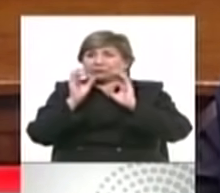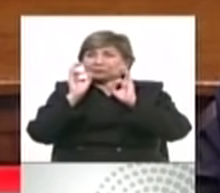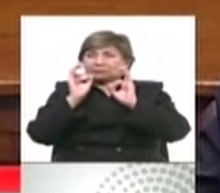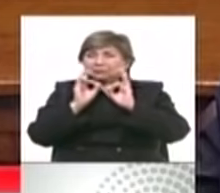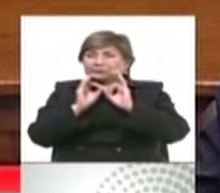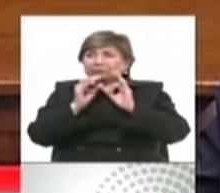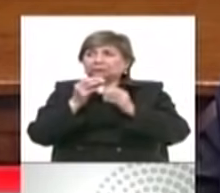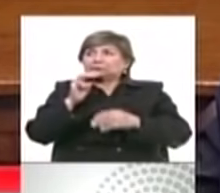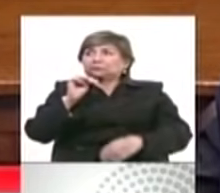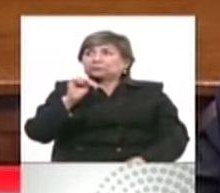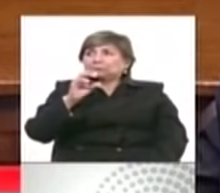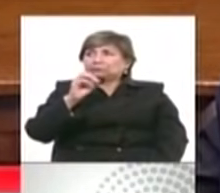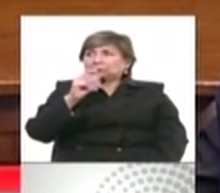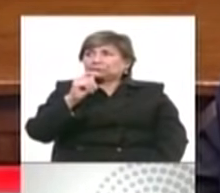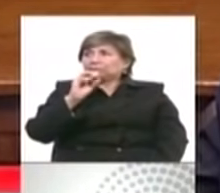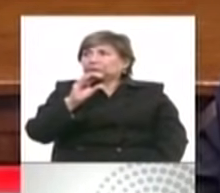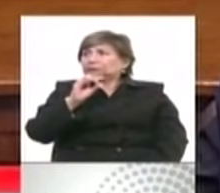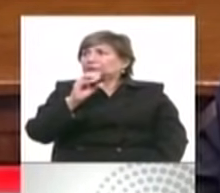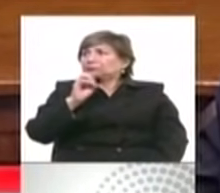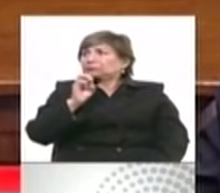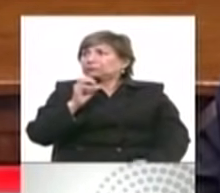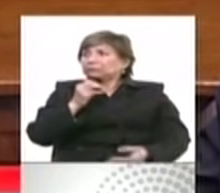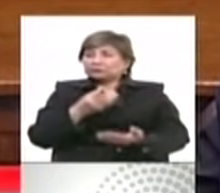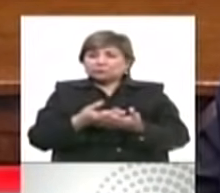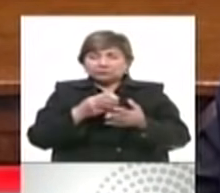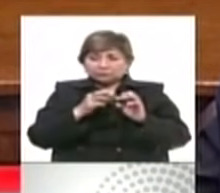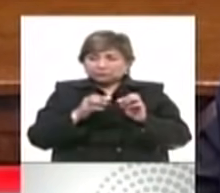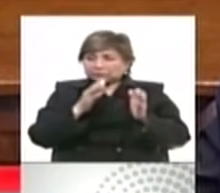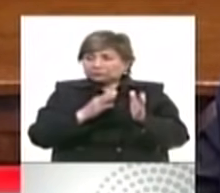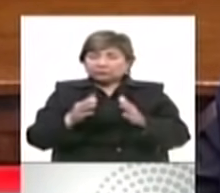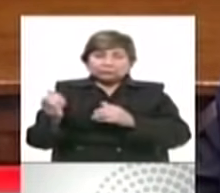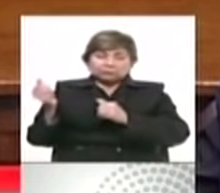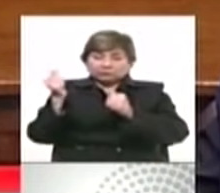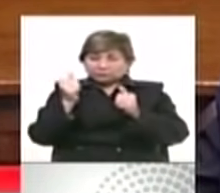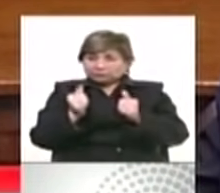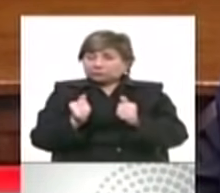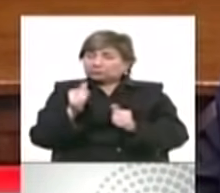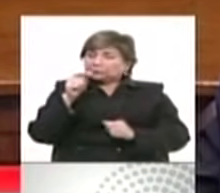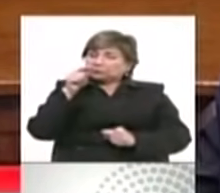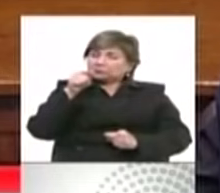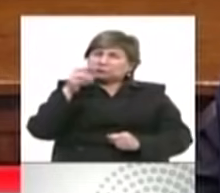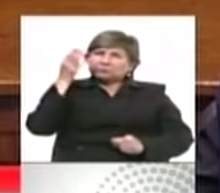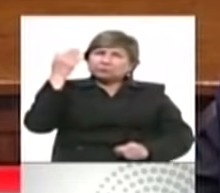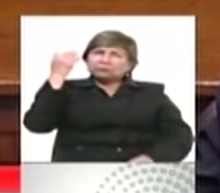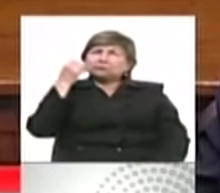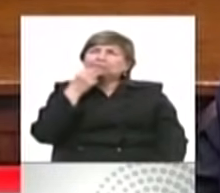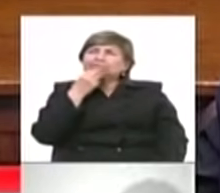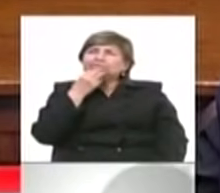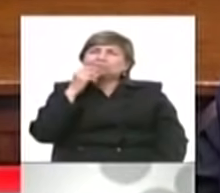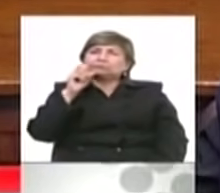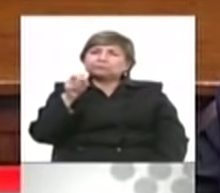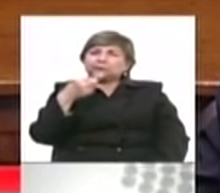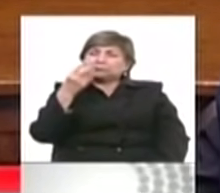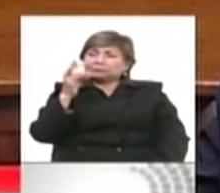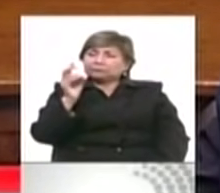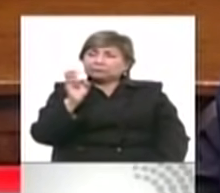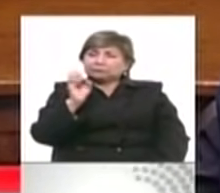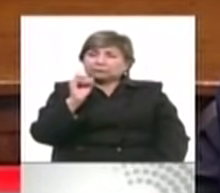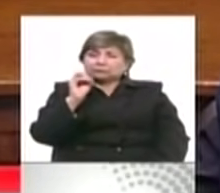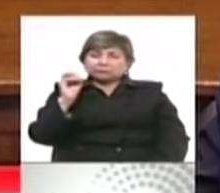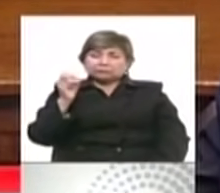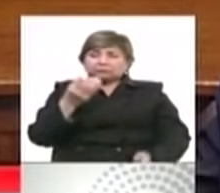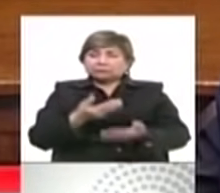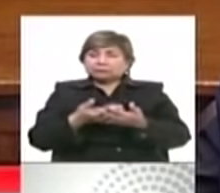posteriormente. Capaz el presidente de la República va a tener que recurrir al Tribunal Constitucional y tengamos que otra vez enmendar la plana al Congreso,